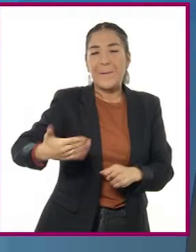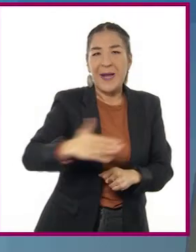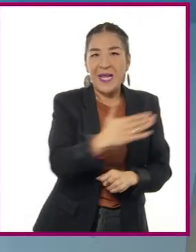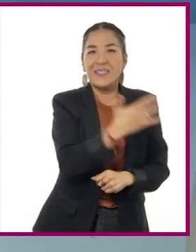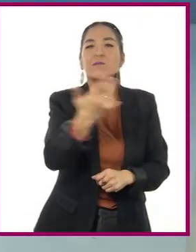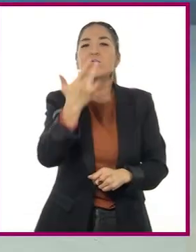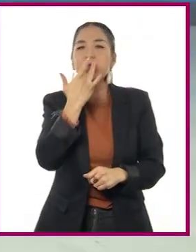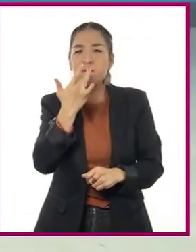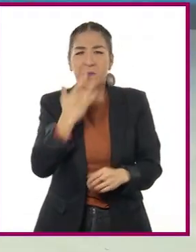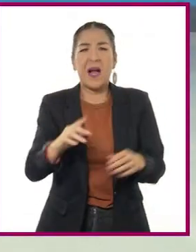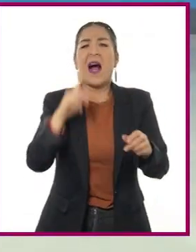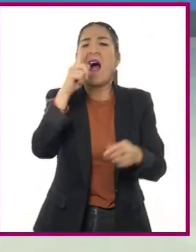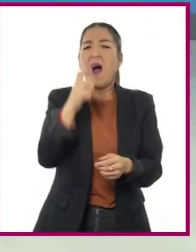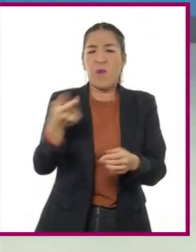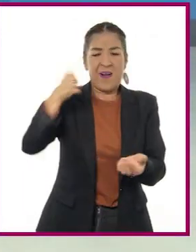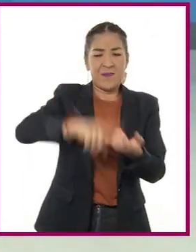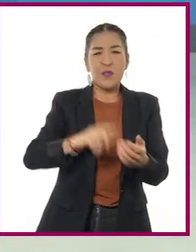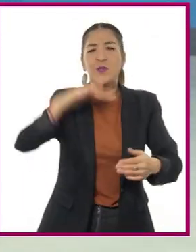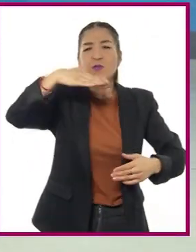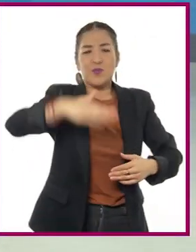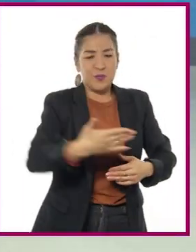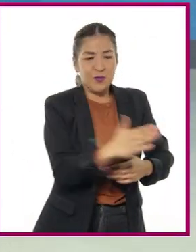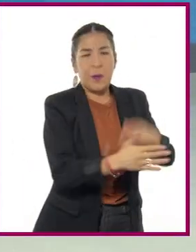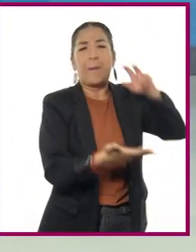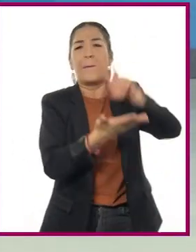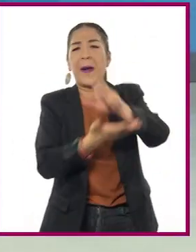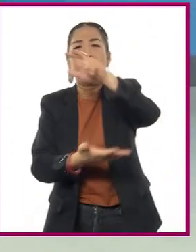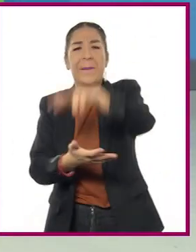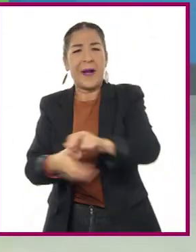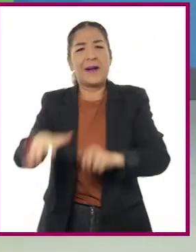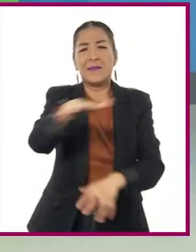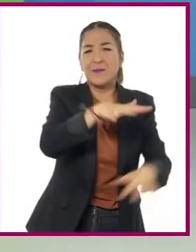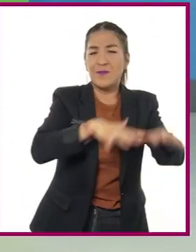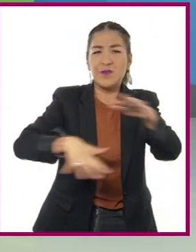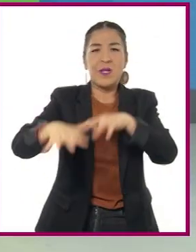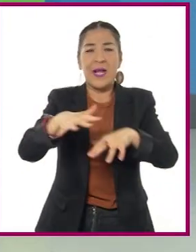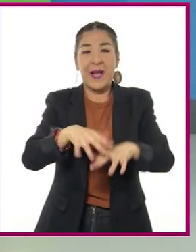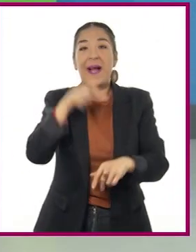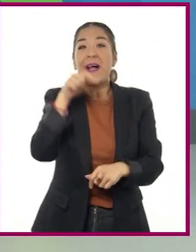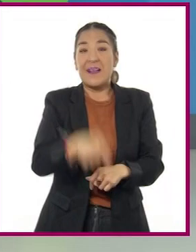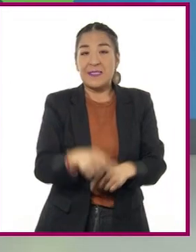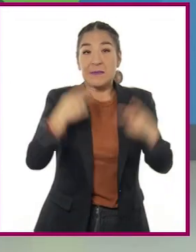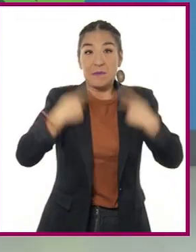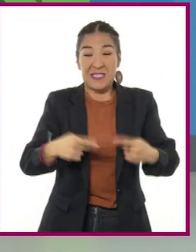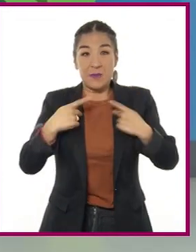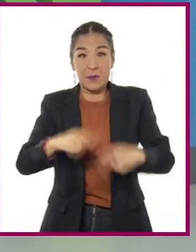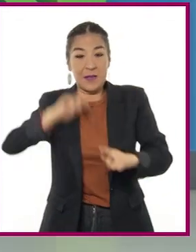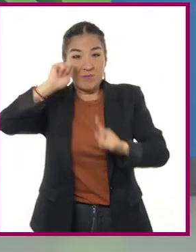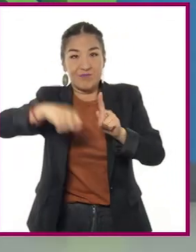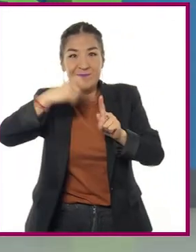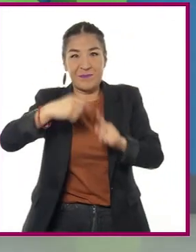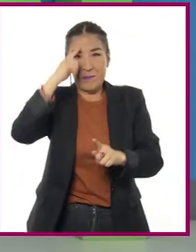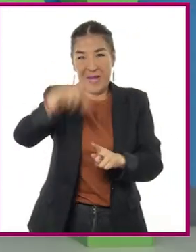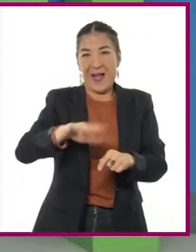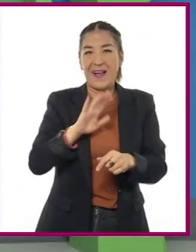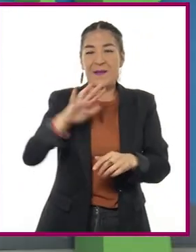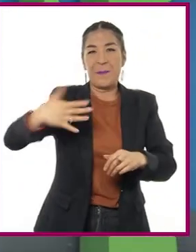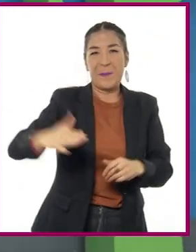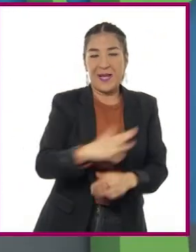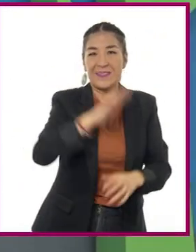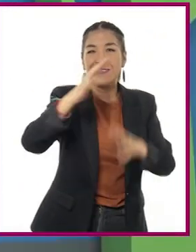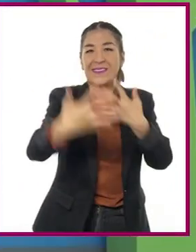sobre el agua. Los pescadores, por la codicia de pescarlos, echaban allí sus